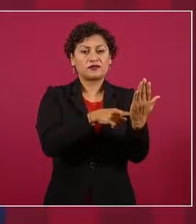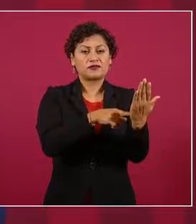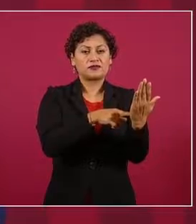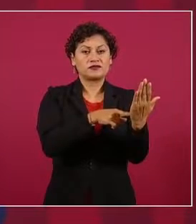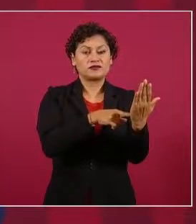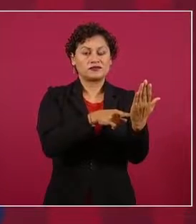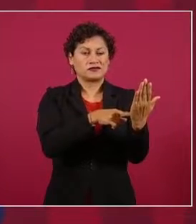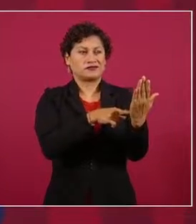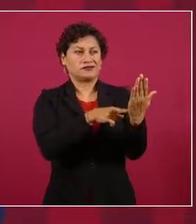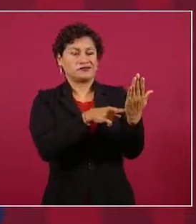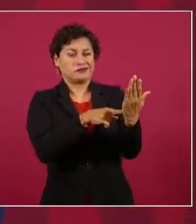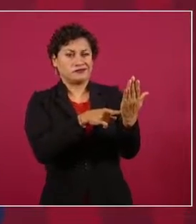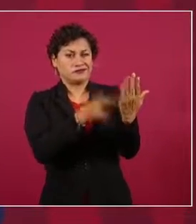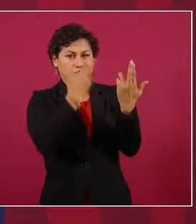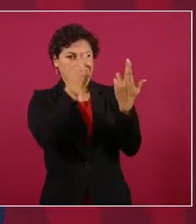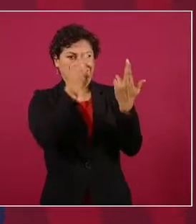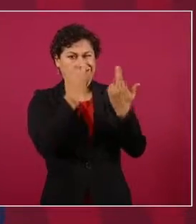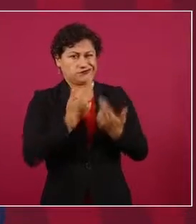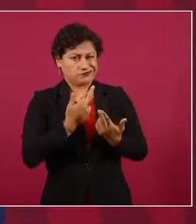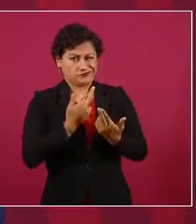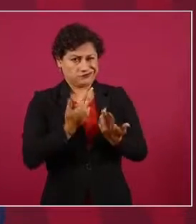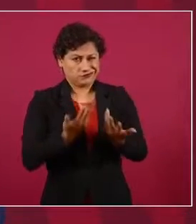poco diplomático.